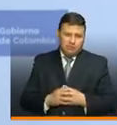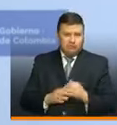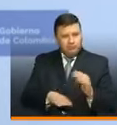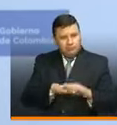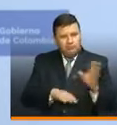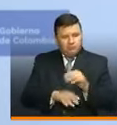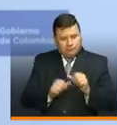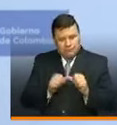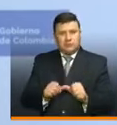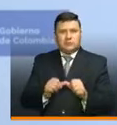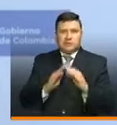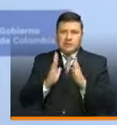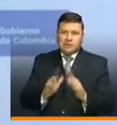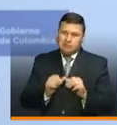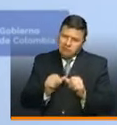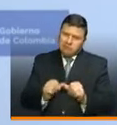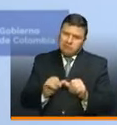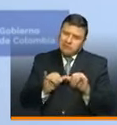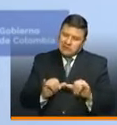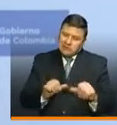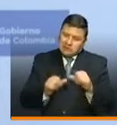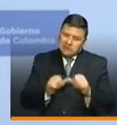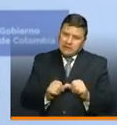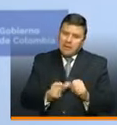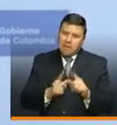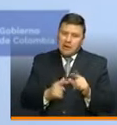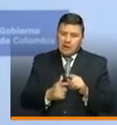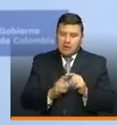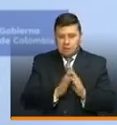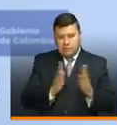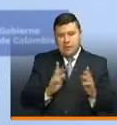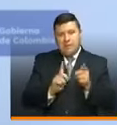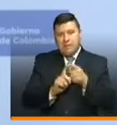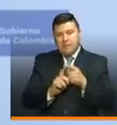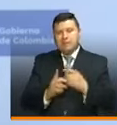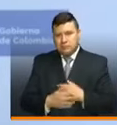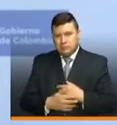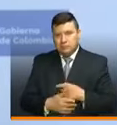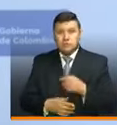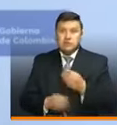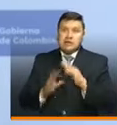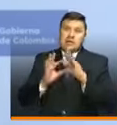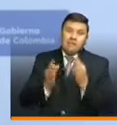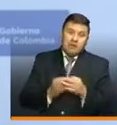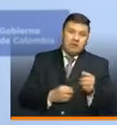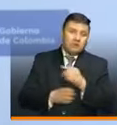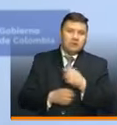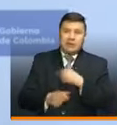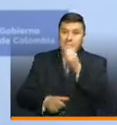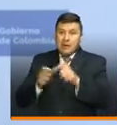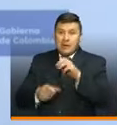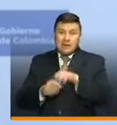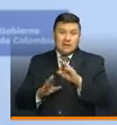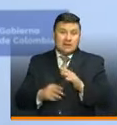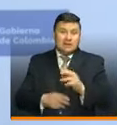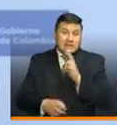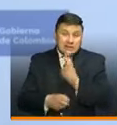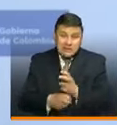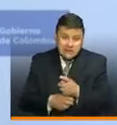que permanezcamos en casa, pero sabemos que esa invitación, primero, para muchas familias, para muchas personas en condiciones